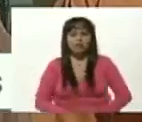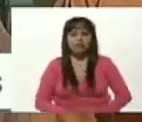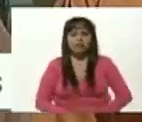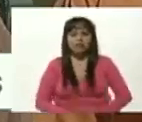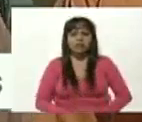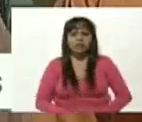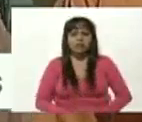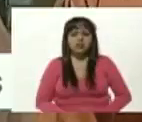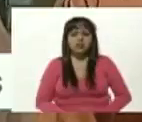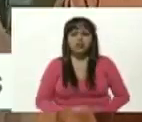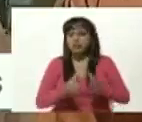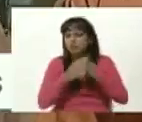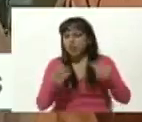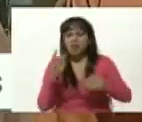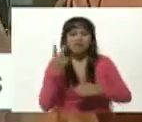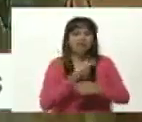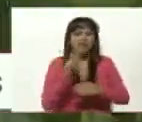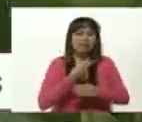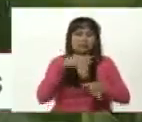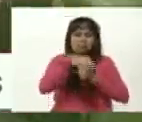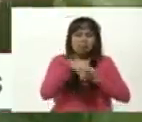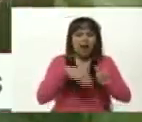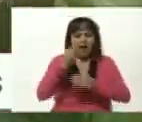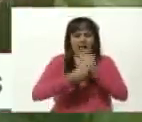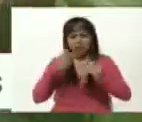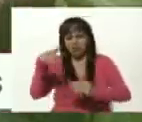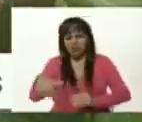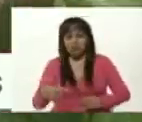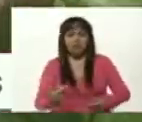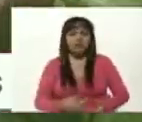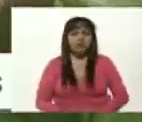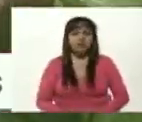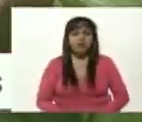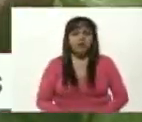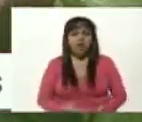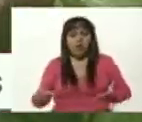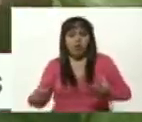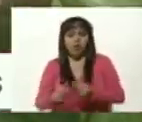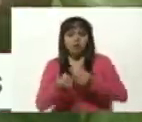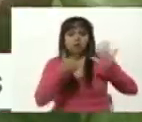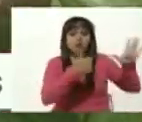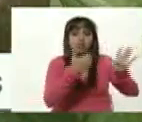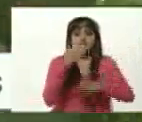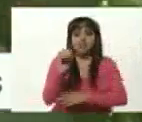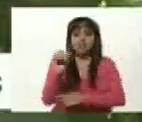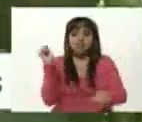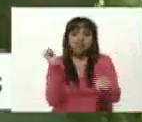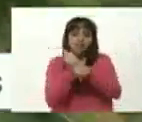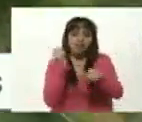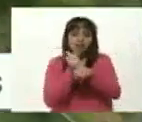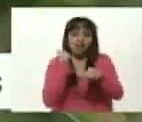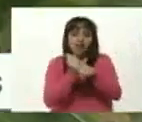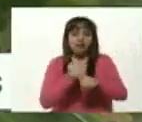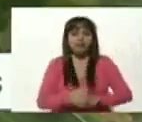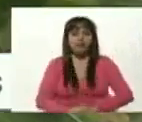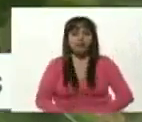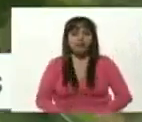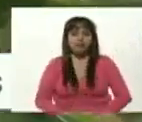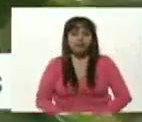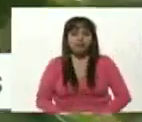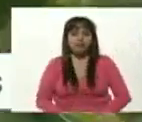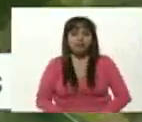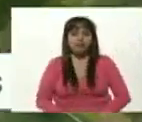Cilantro, todas las hortalizas, presidente, las producimos aquí en Agrofinca Sala, junto con 60 trabajadores, que no son